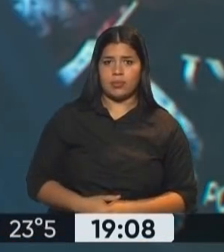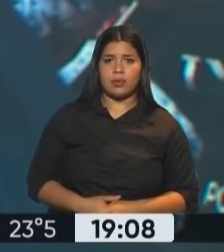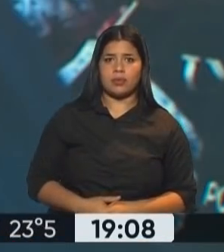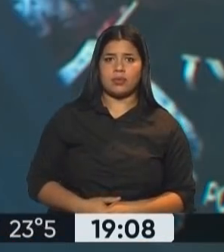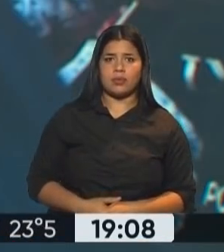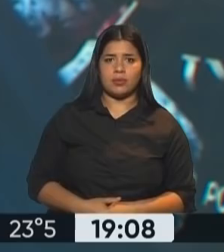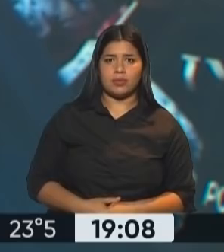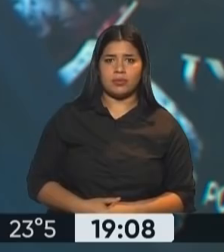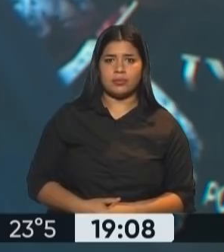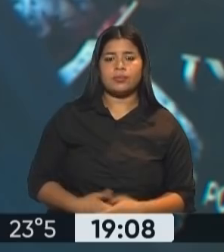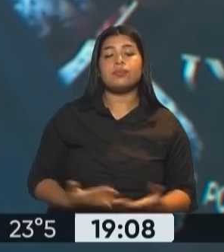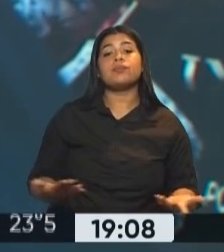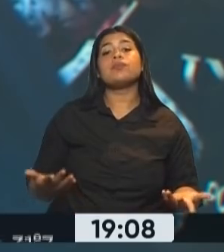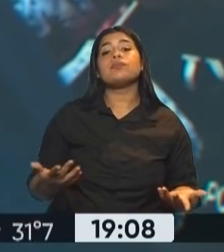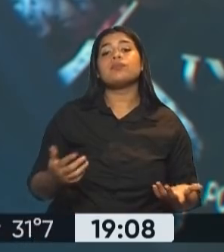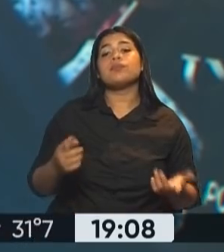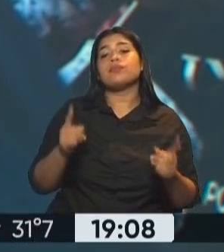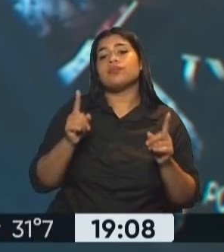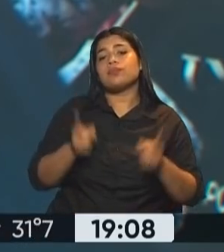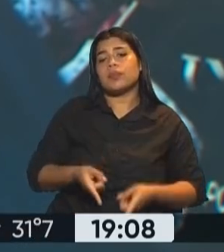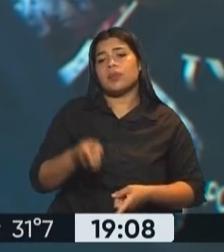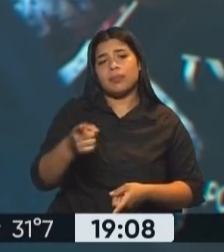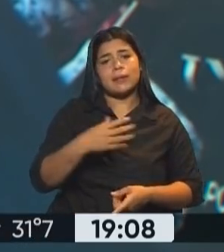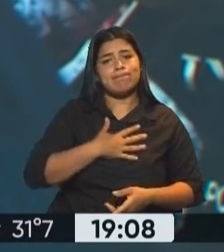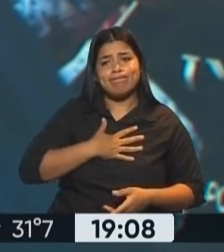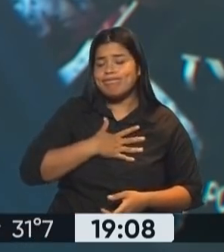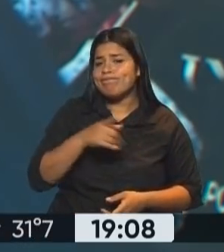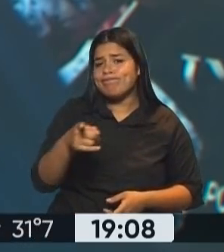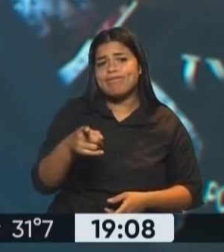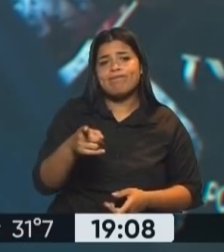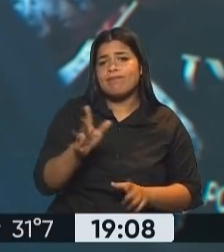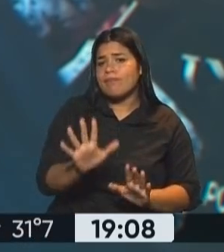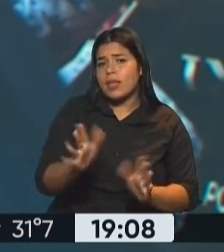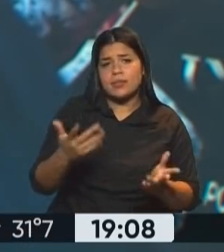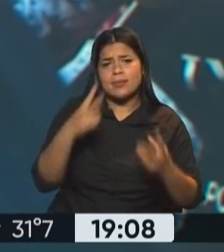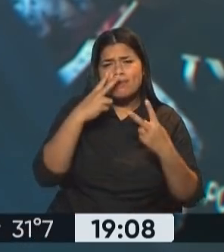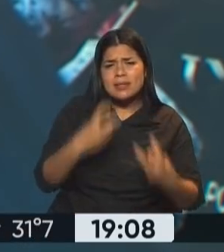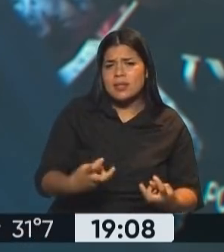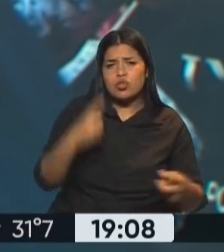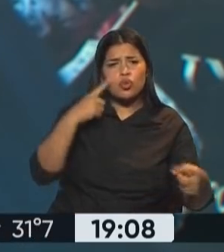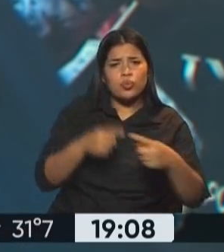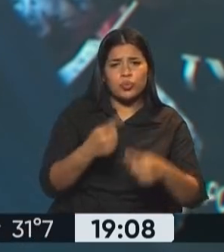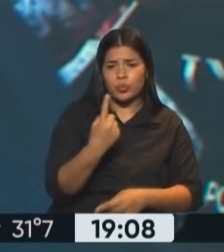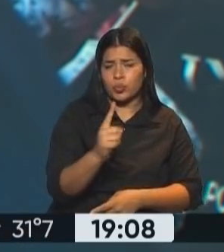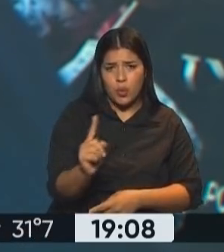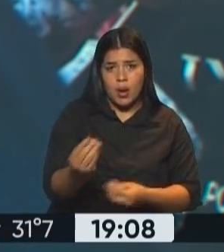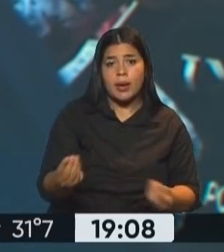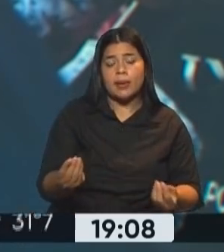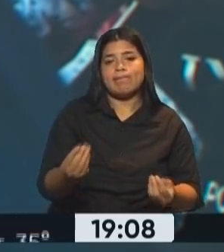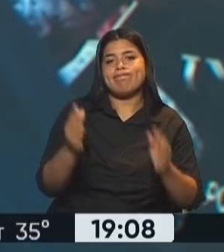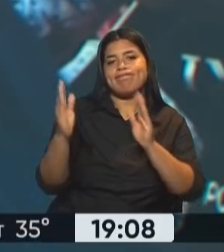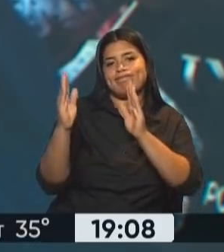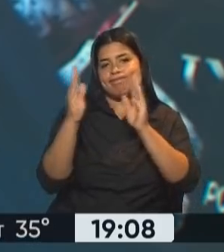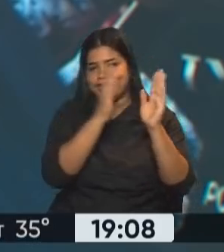Y lo que no hay que perder de perspectiva, que lamentablemente termina ocurriendo, es eso, que se está investigando. ¿Cuál es la cuestión de fondo? Y es el espionaje